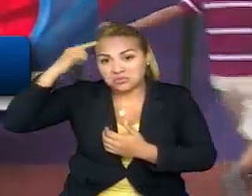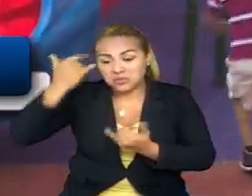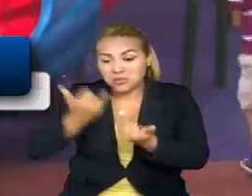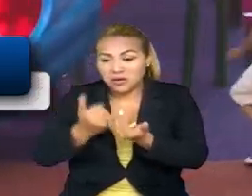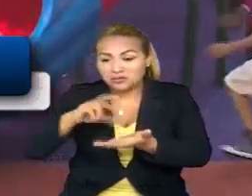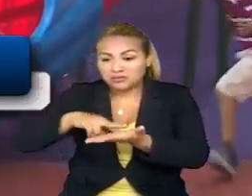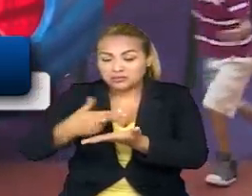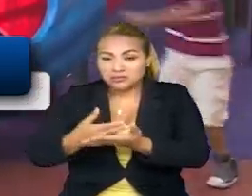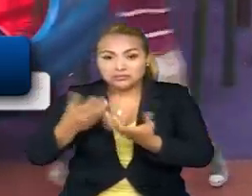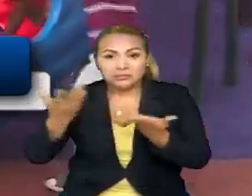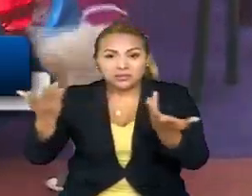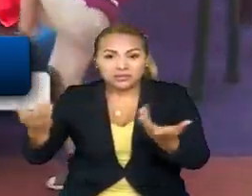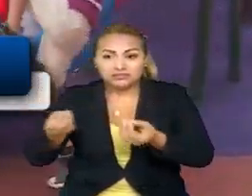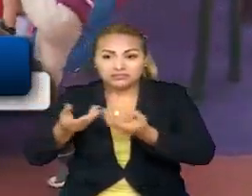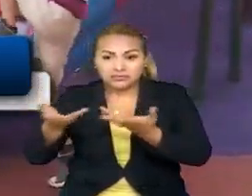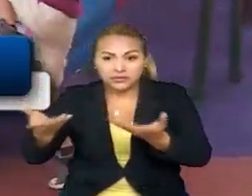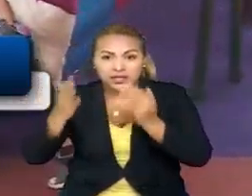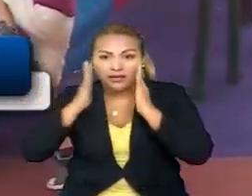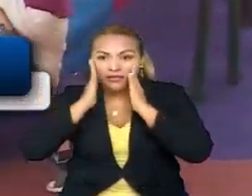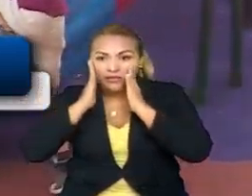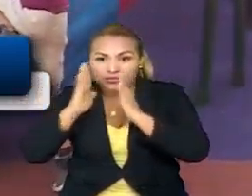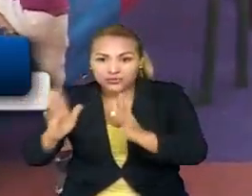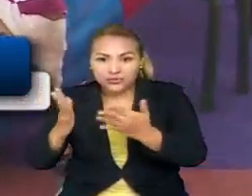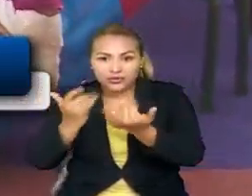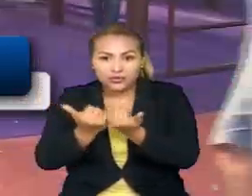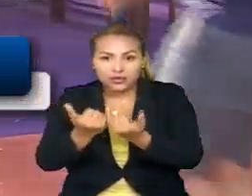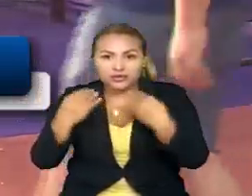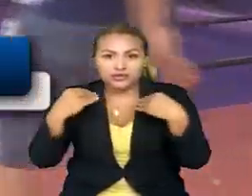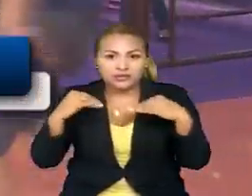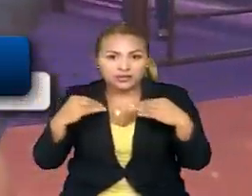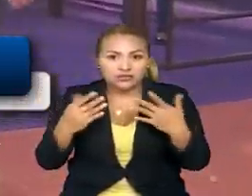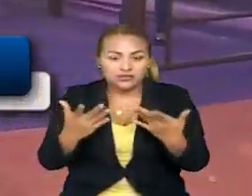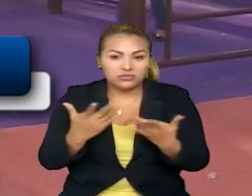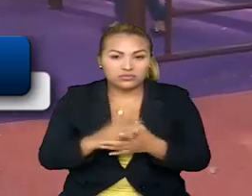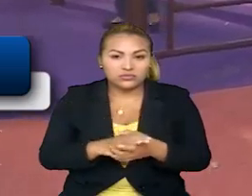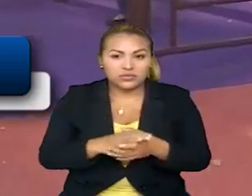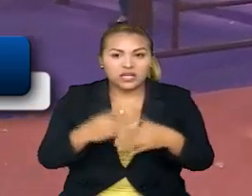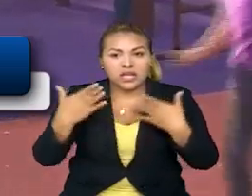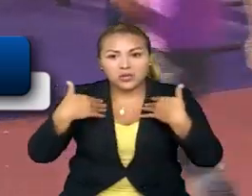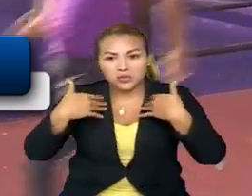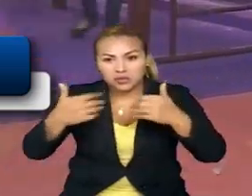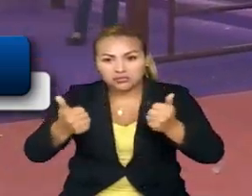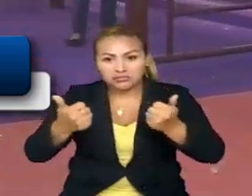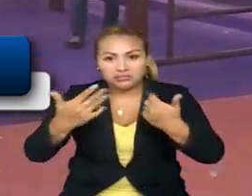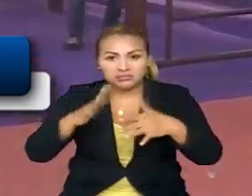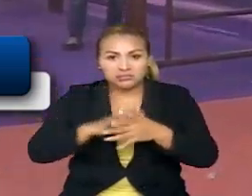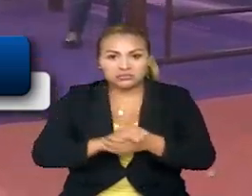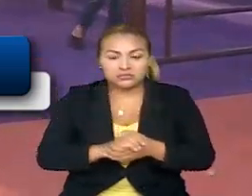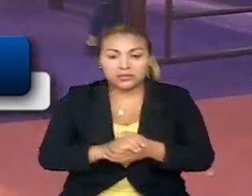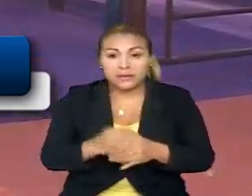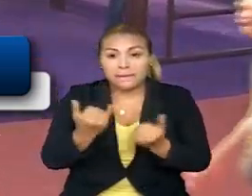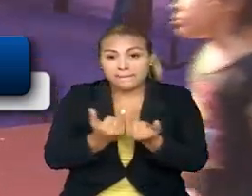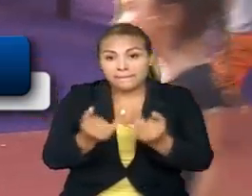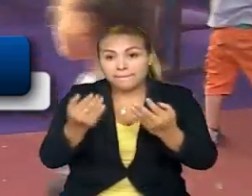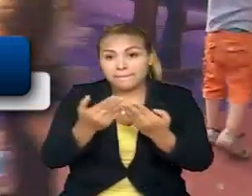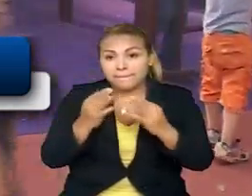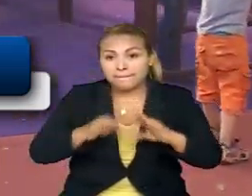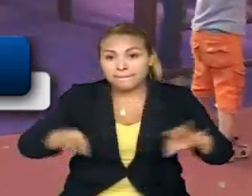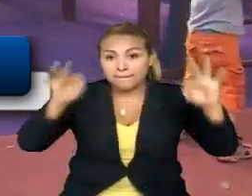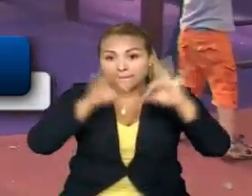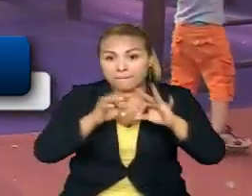hasta la población tenía miedo ir a las unidades de salud ok yo creo que un punto importante es saber identificar lo que es verdadero